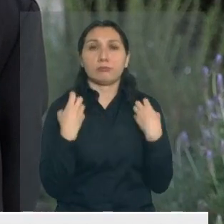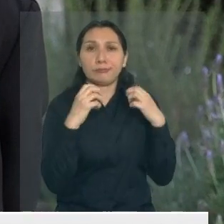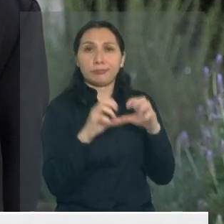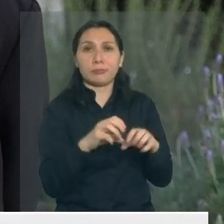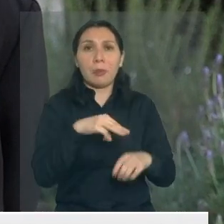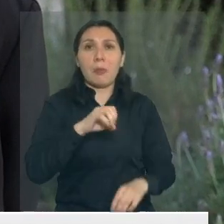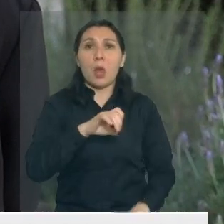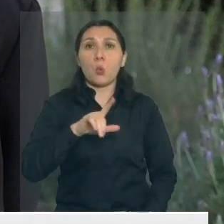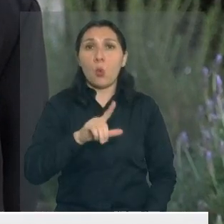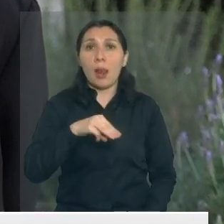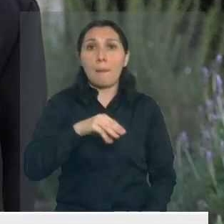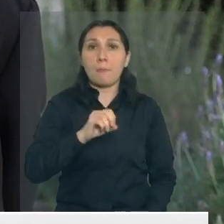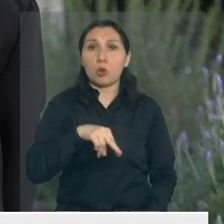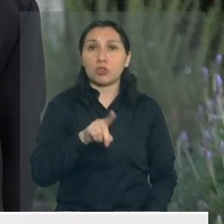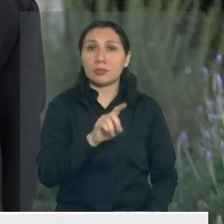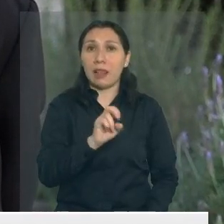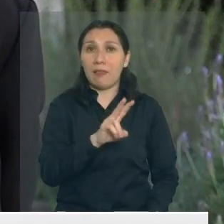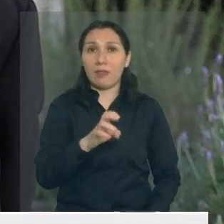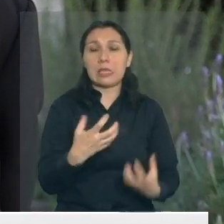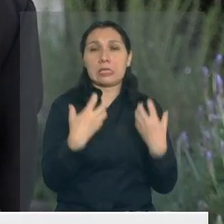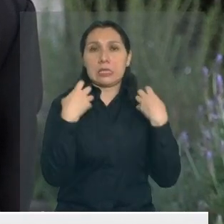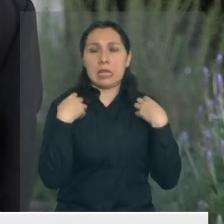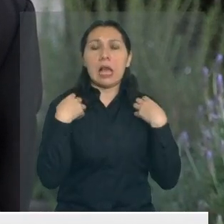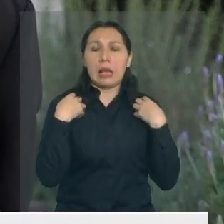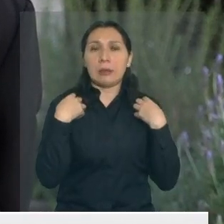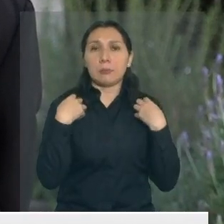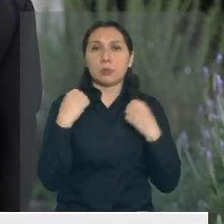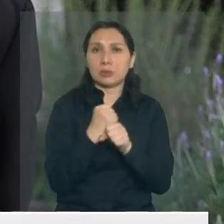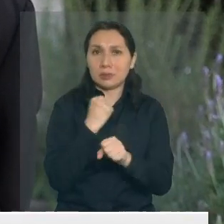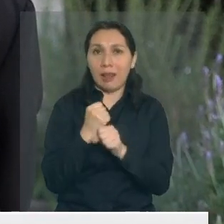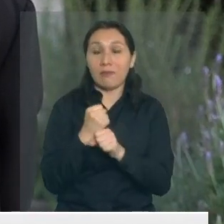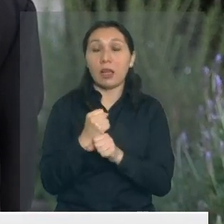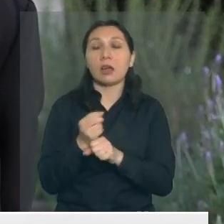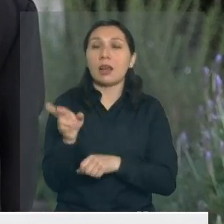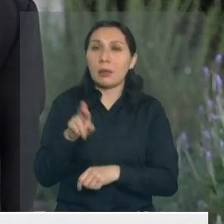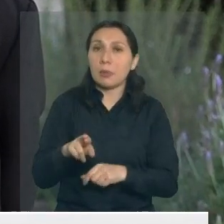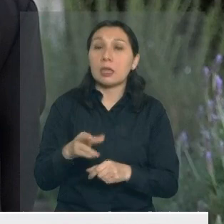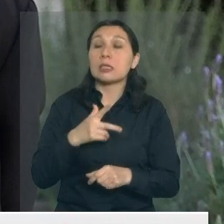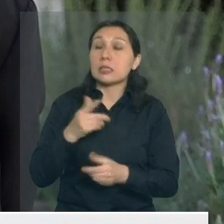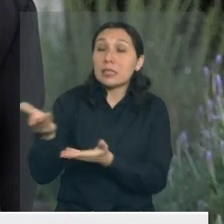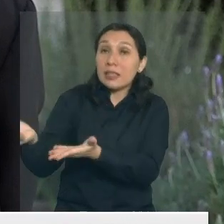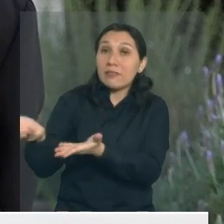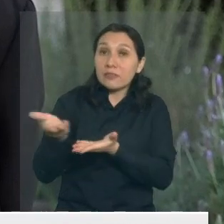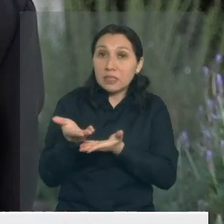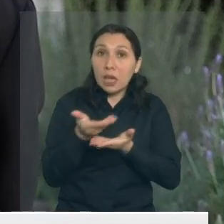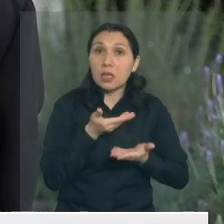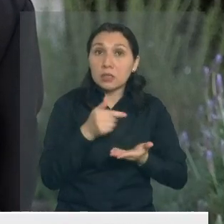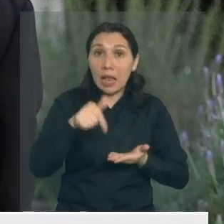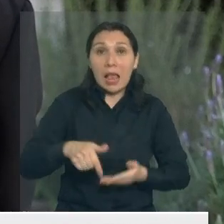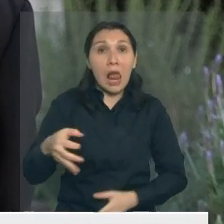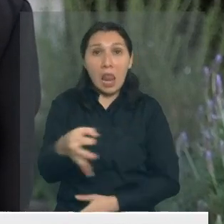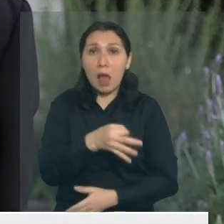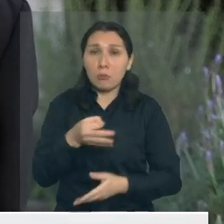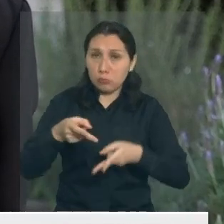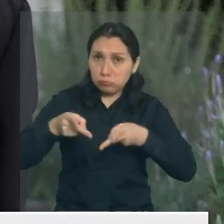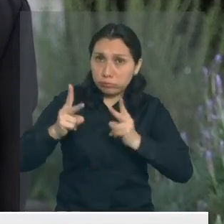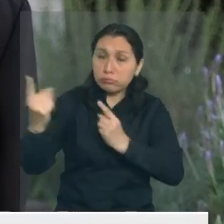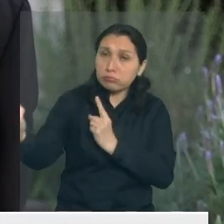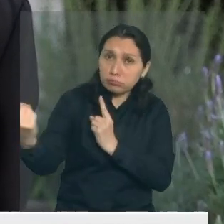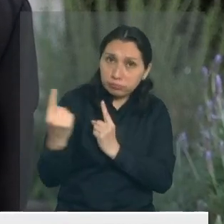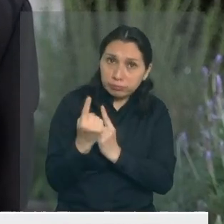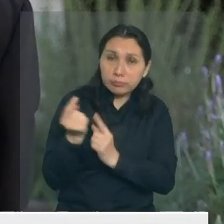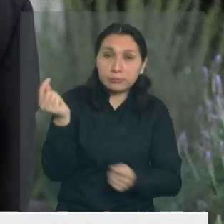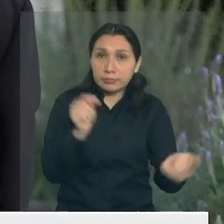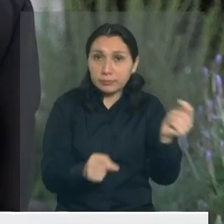Manuel Monsalve liderar este trabajo. Esperamos, y quiero reiterar, nuestra invitación y las puertas de la Moneda están abiertas.